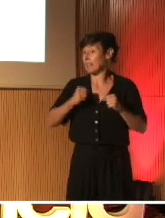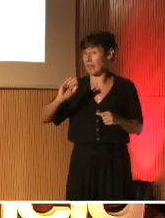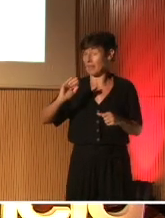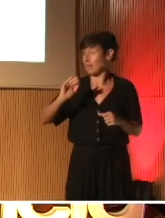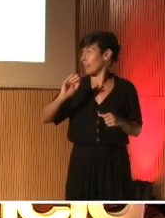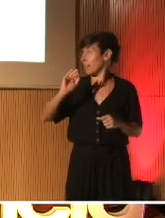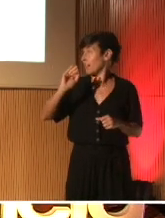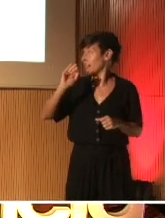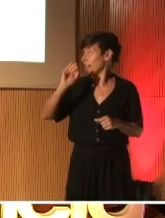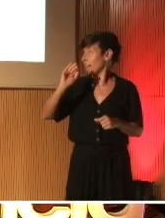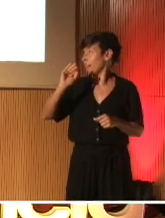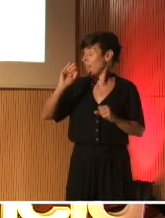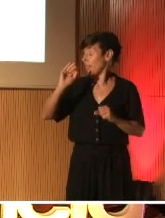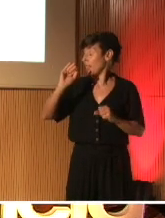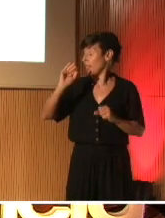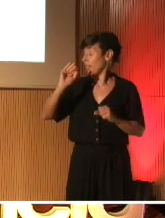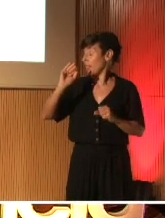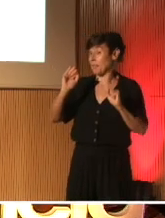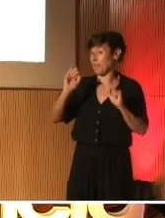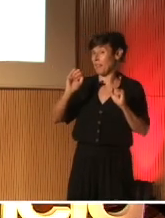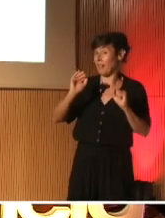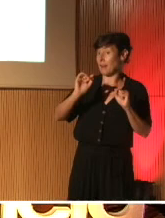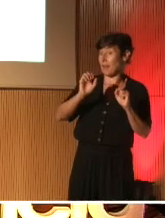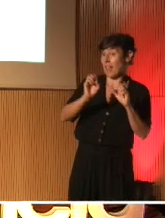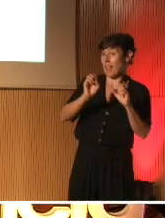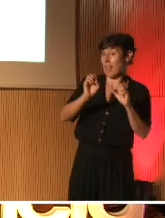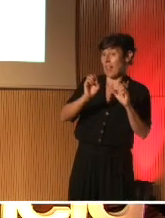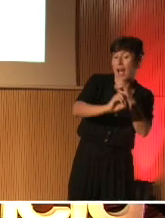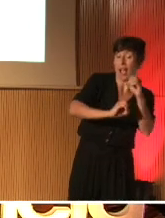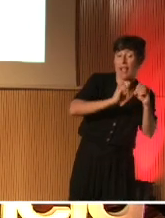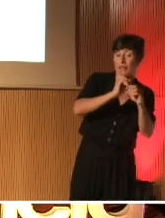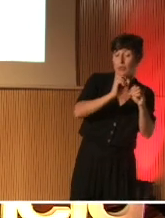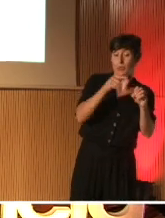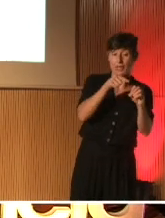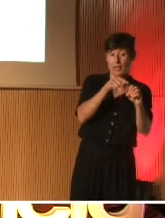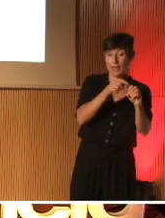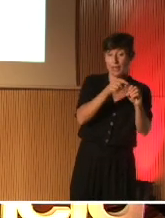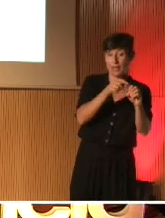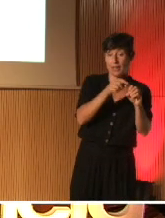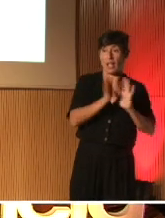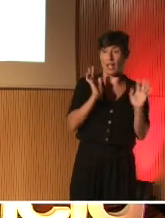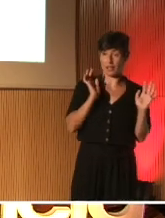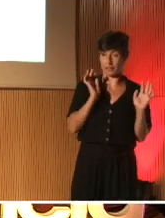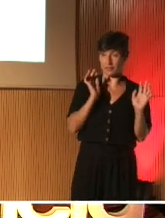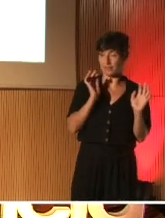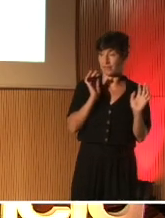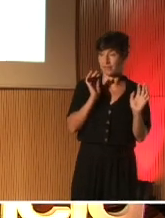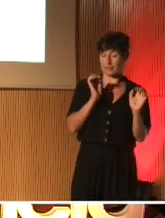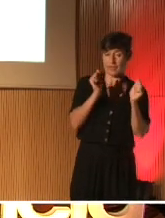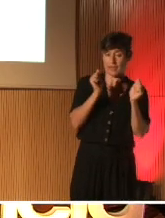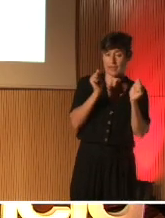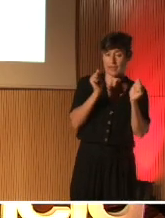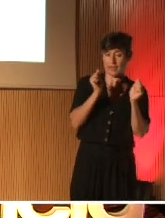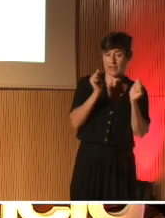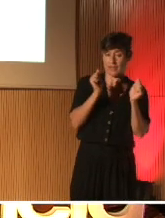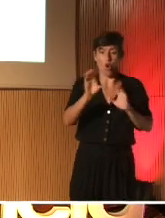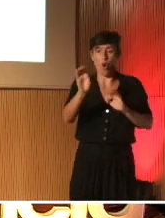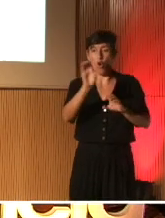el átomo del que haya salido no es lo mismo un rayo x que haya salido de un átomo de cobre que un rayo x que haya salido de un átomo que ya